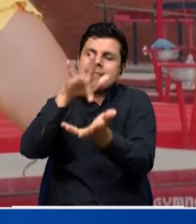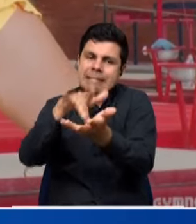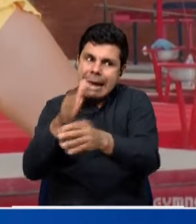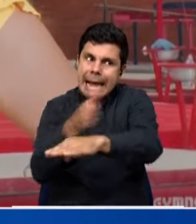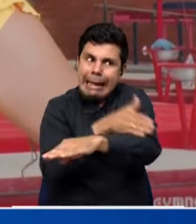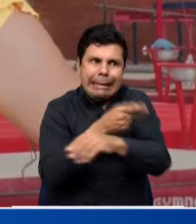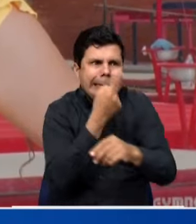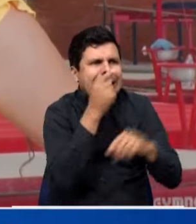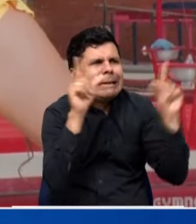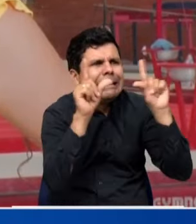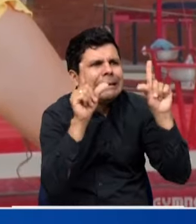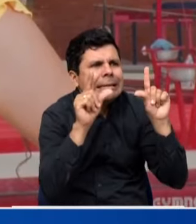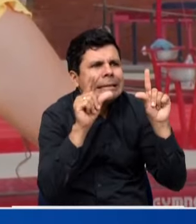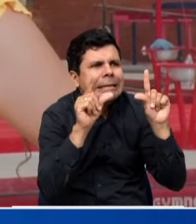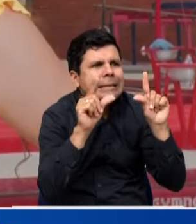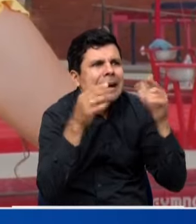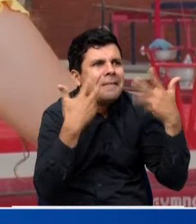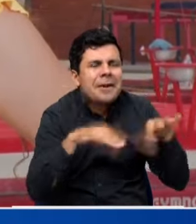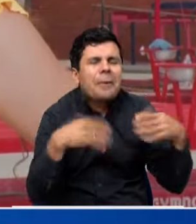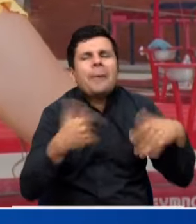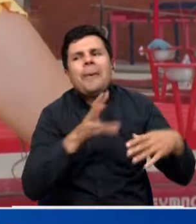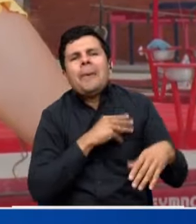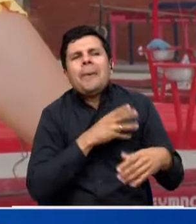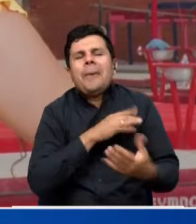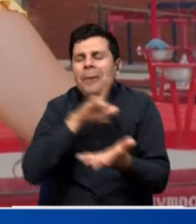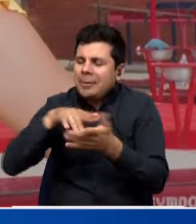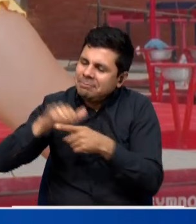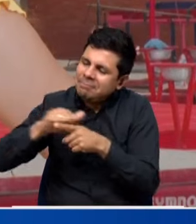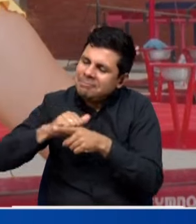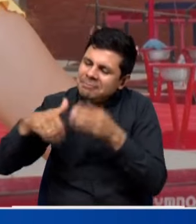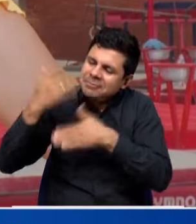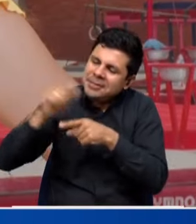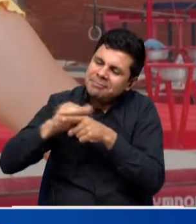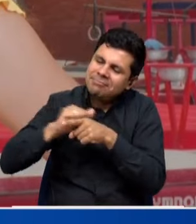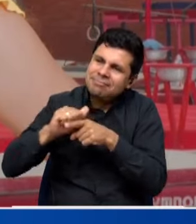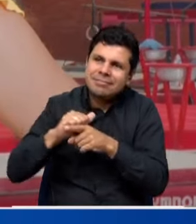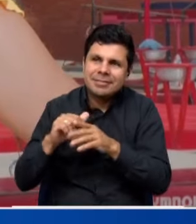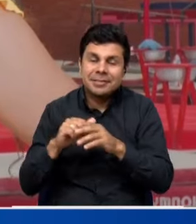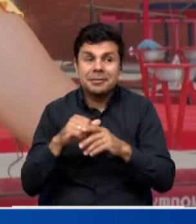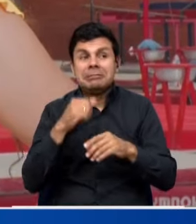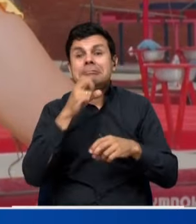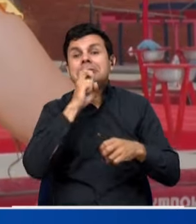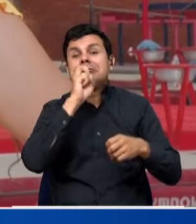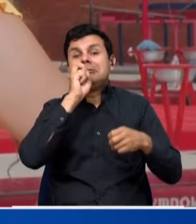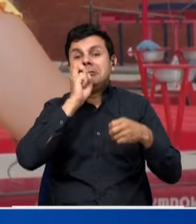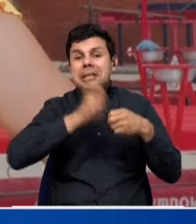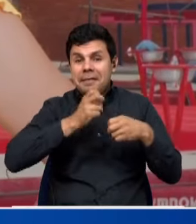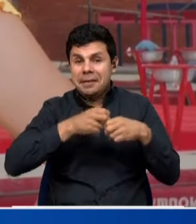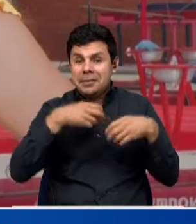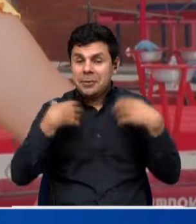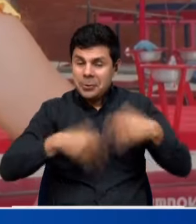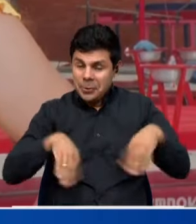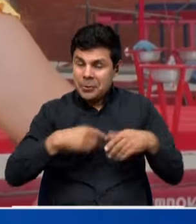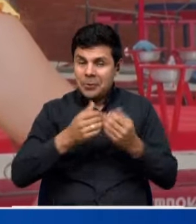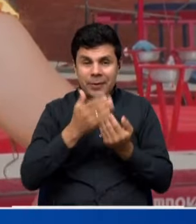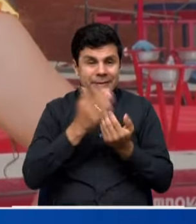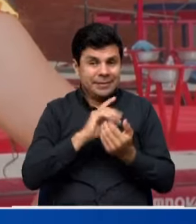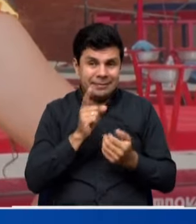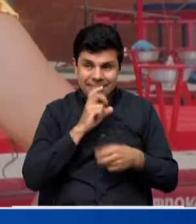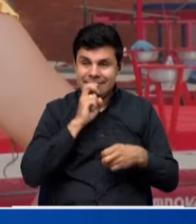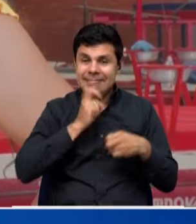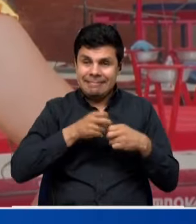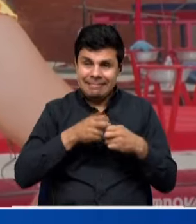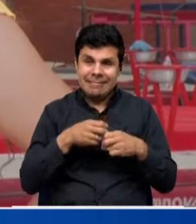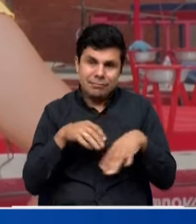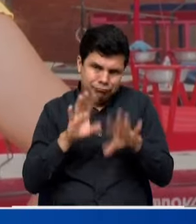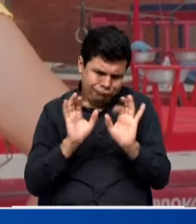y me pareció una competencia muy, muy linda, muy difícil. Reñía, la competencia estaba fuerte,